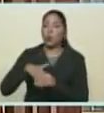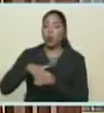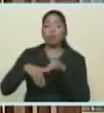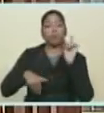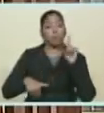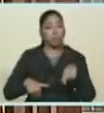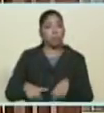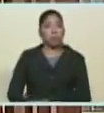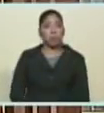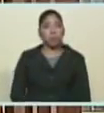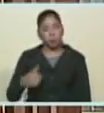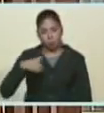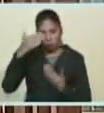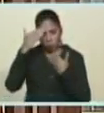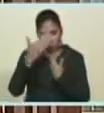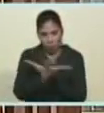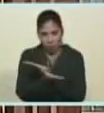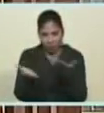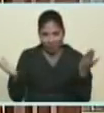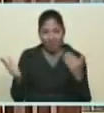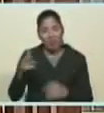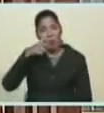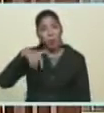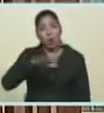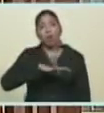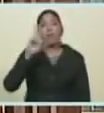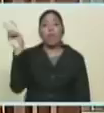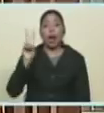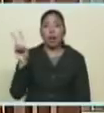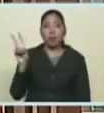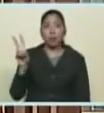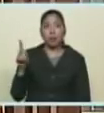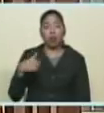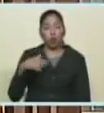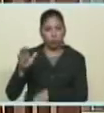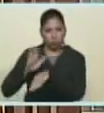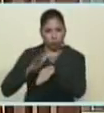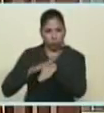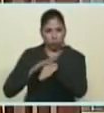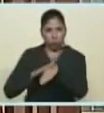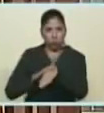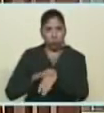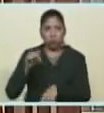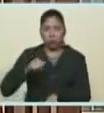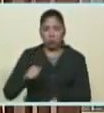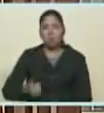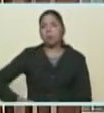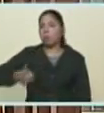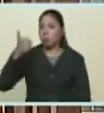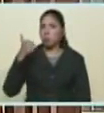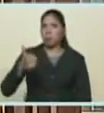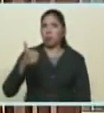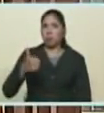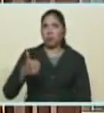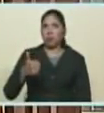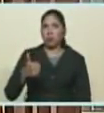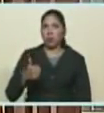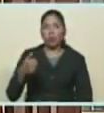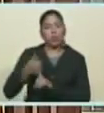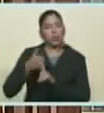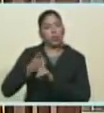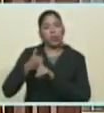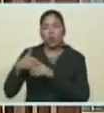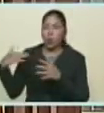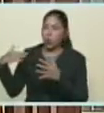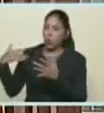que mi saludo a todo el pueblo venezolano y les digo, ha valido la pena toda la lucha